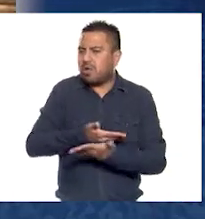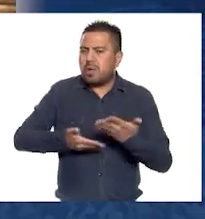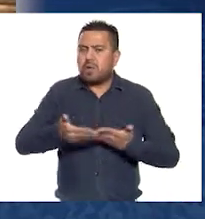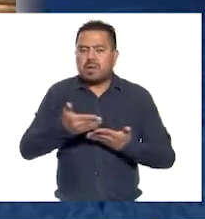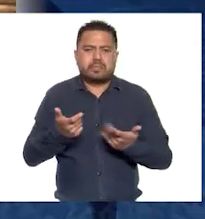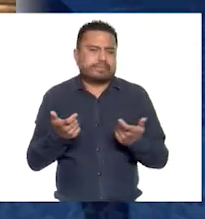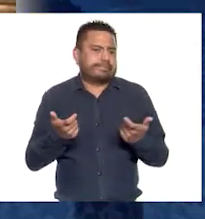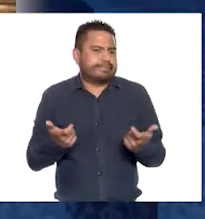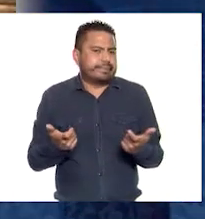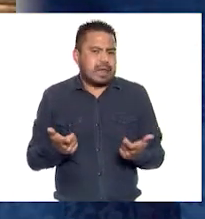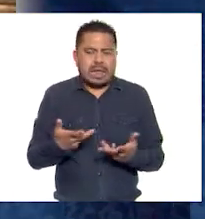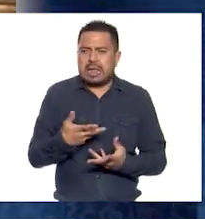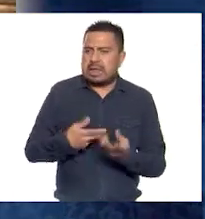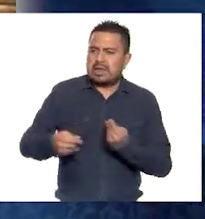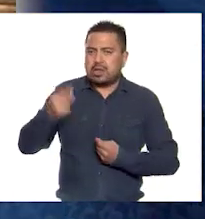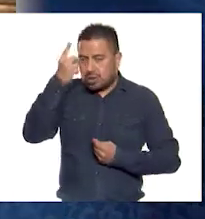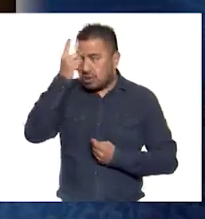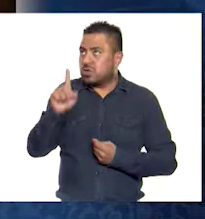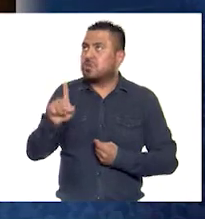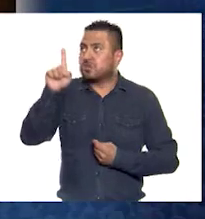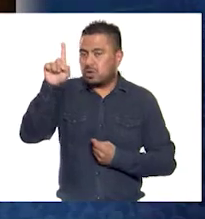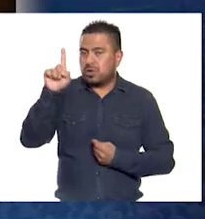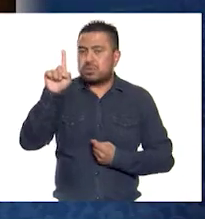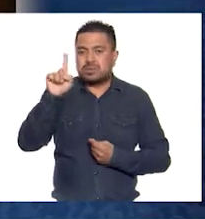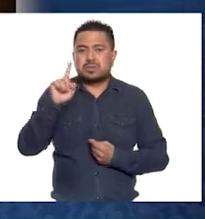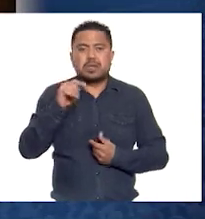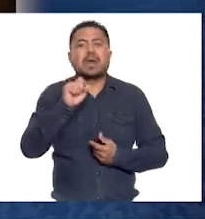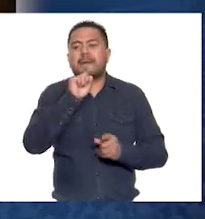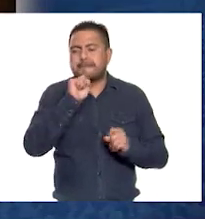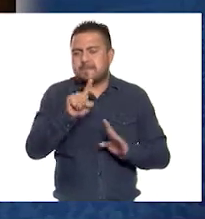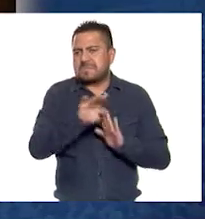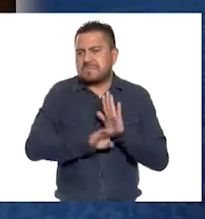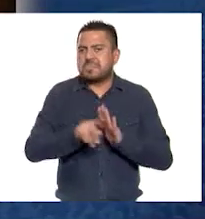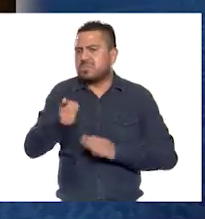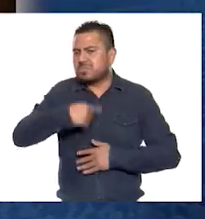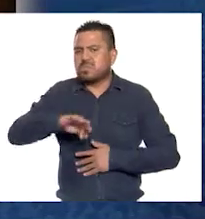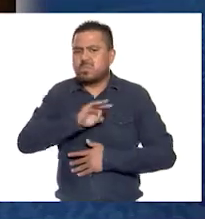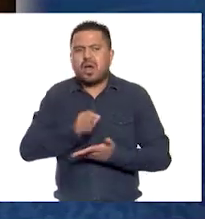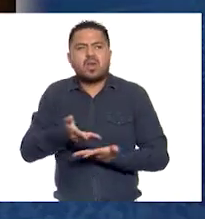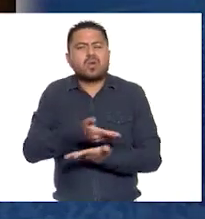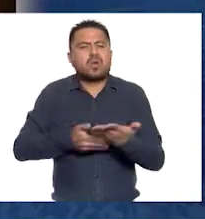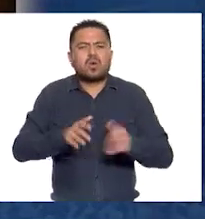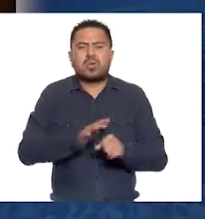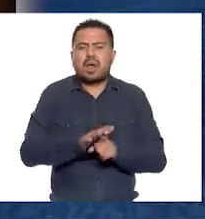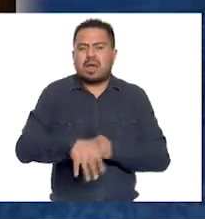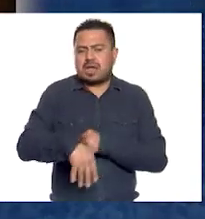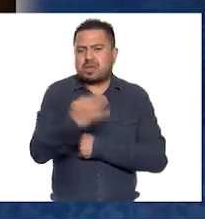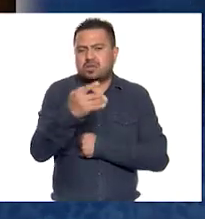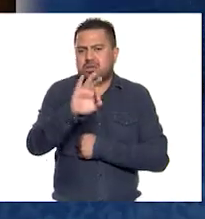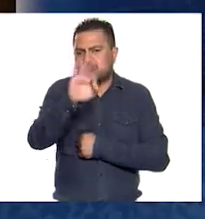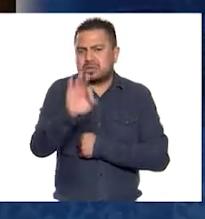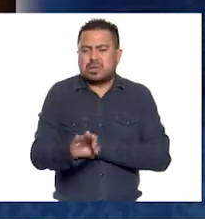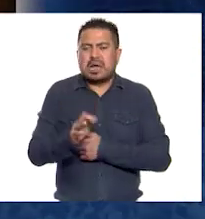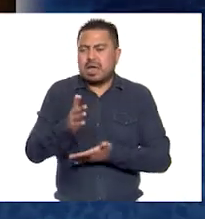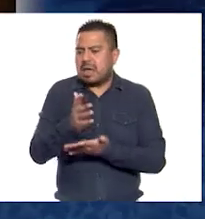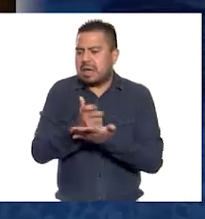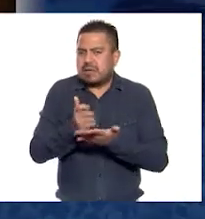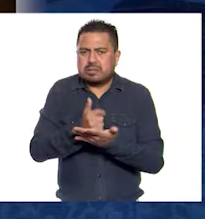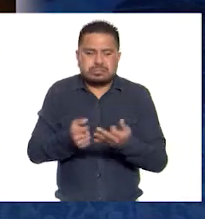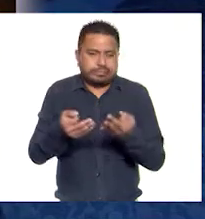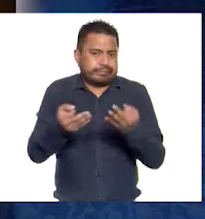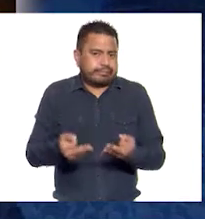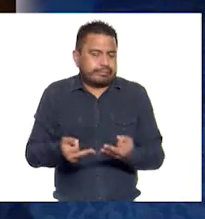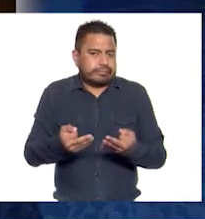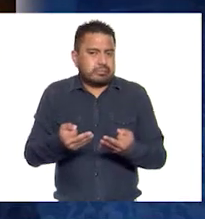las riquezas que recibe de Dios y lo mínimo que debe de compartir es un 14avo de las ganancias